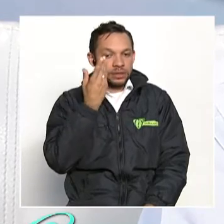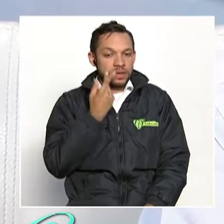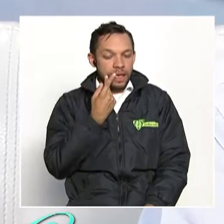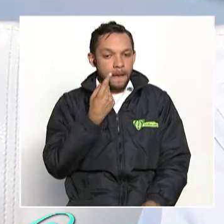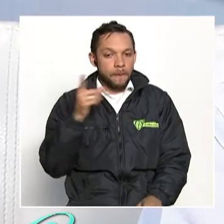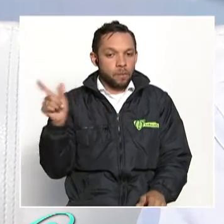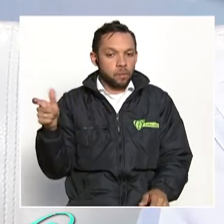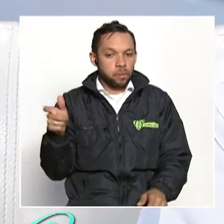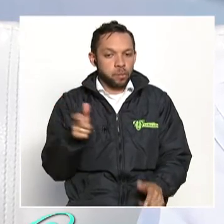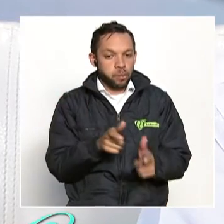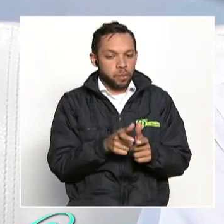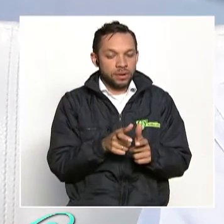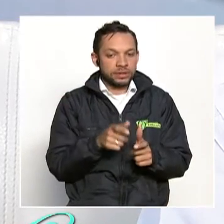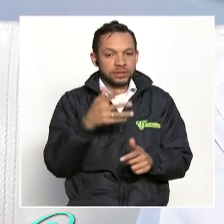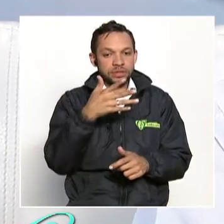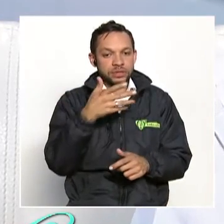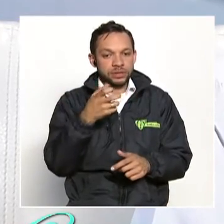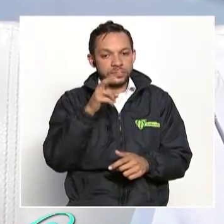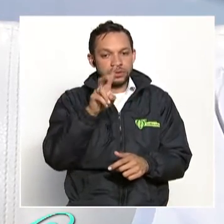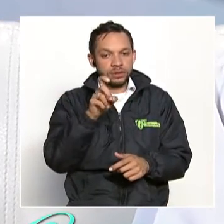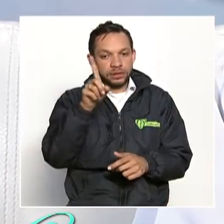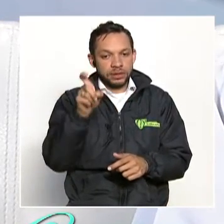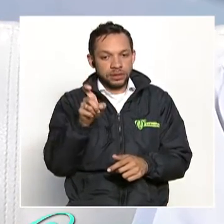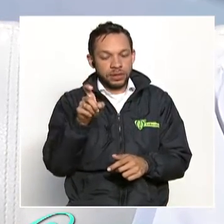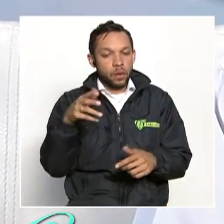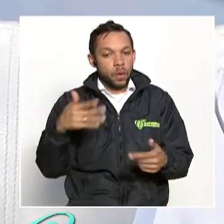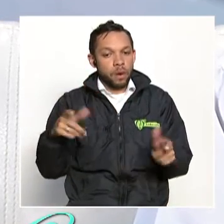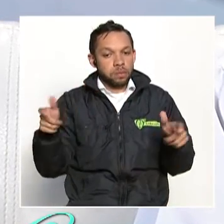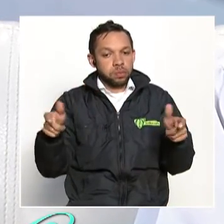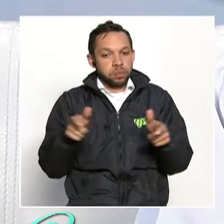a 576. ¿Y qué decía usted?